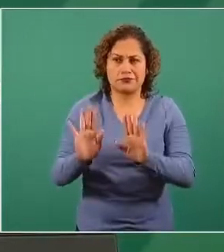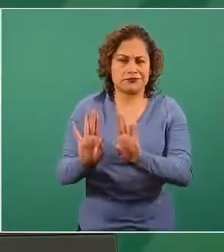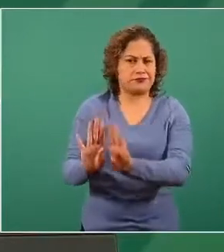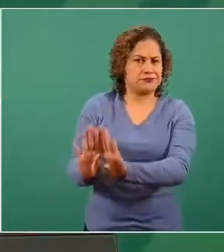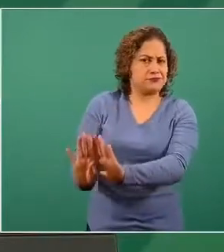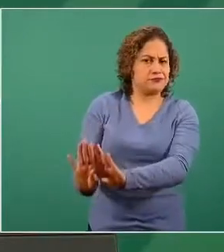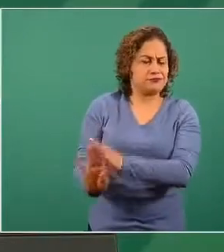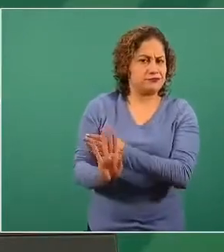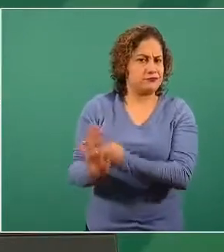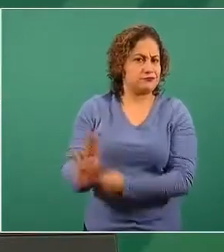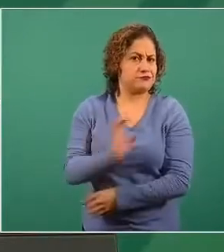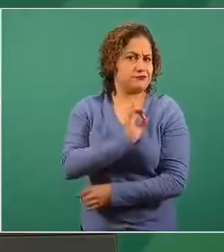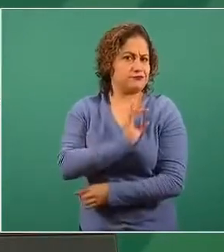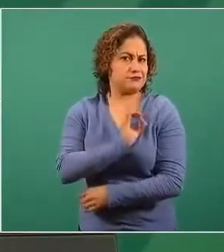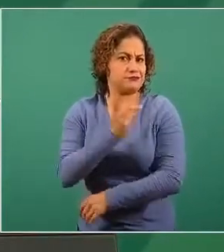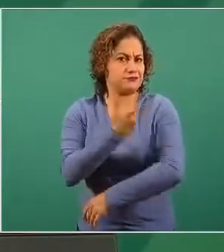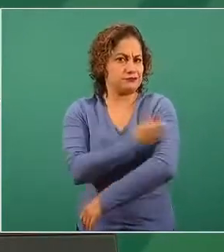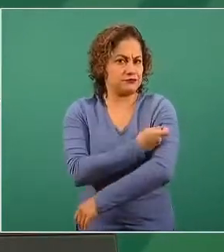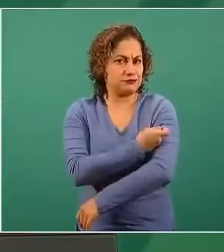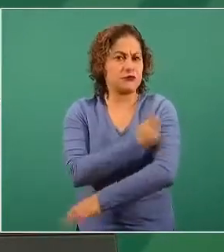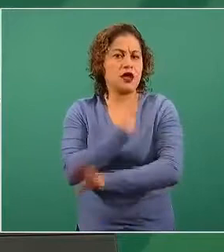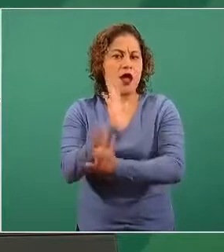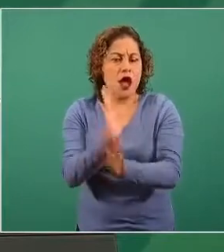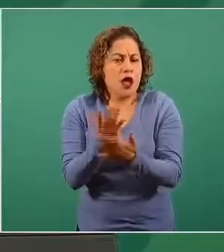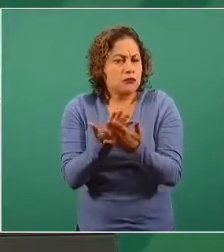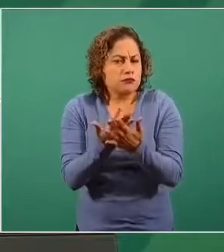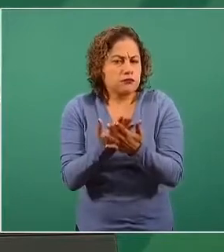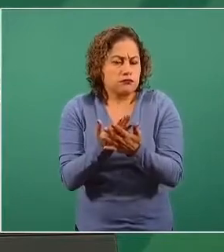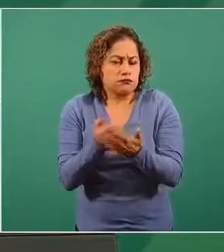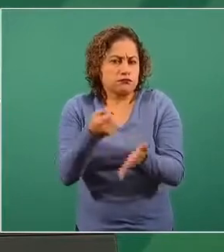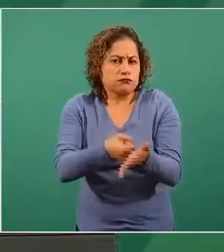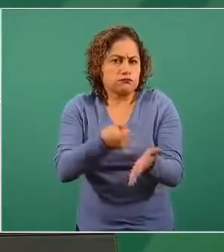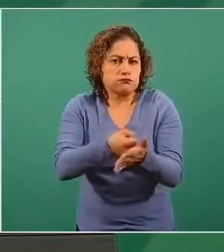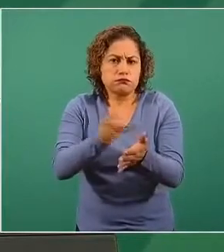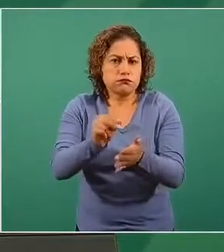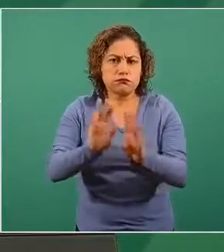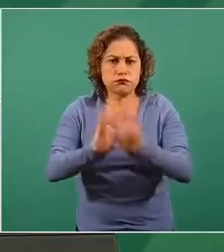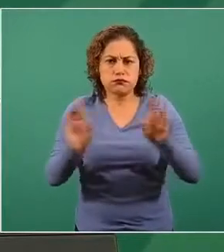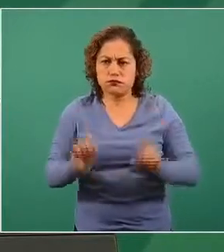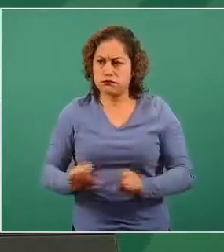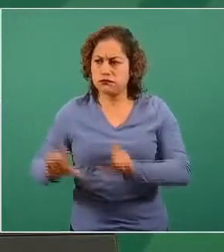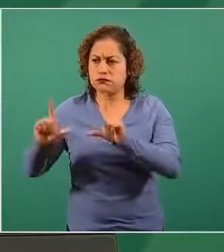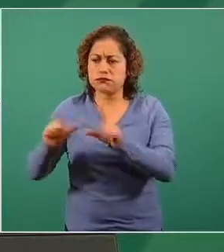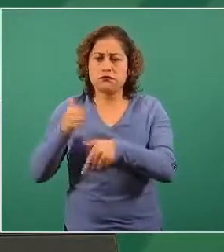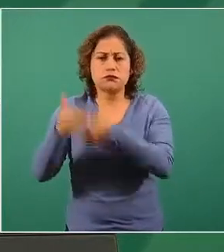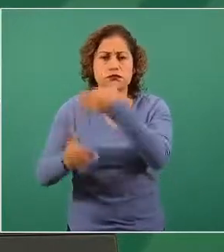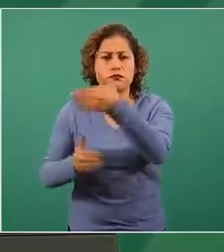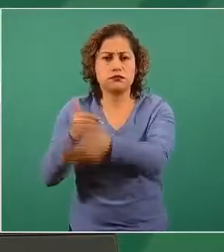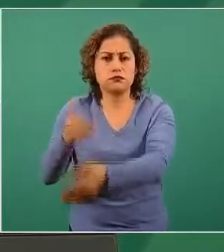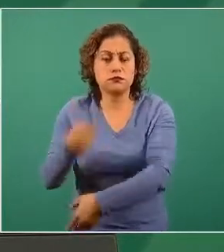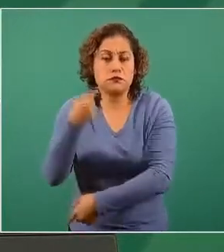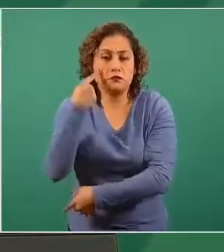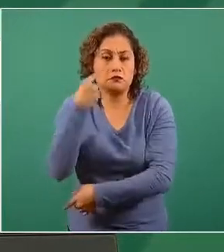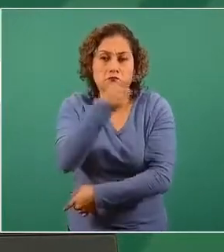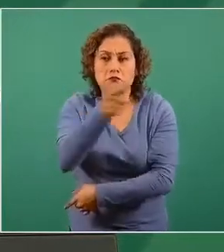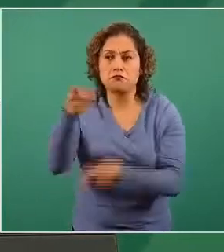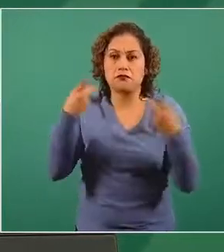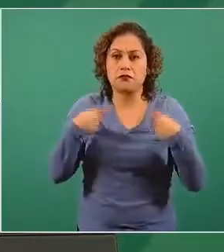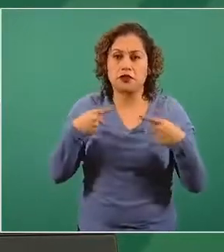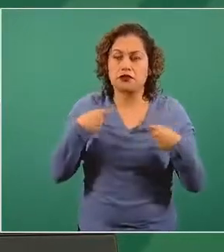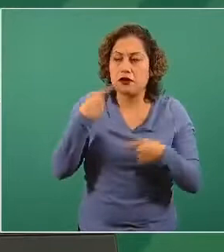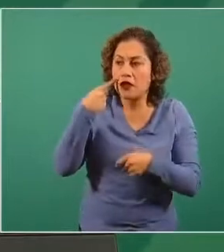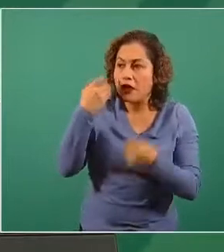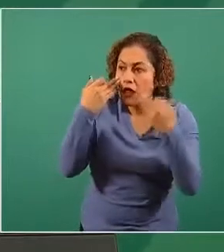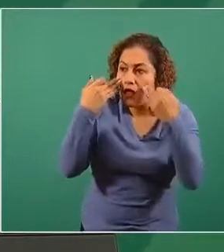para que sean convencidas ellas mismas a través de información verídica, correcta